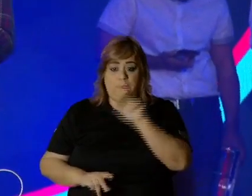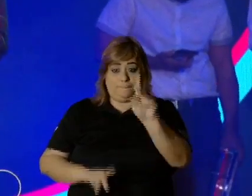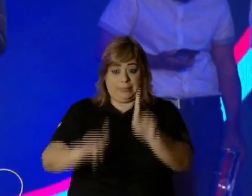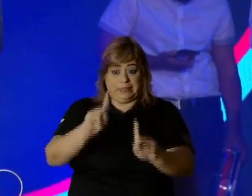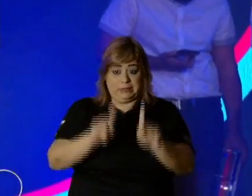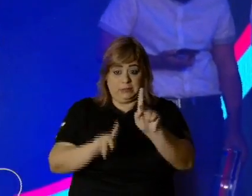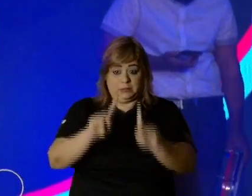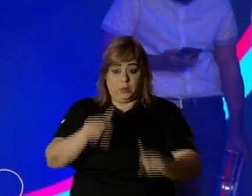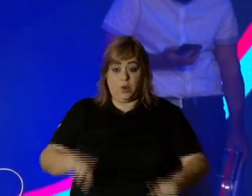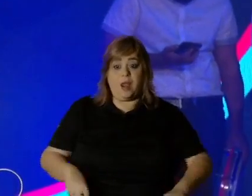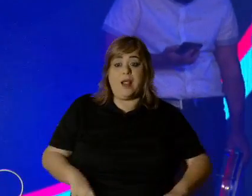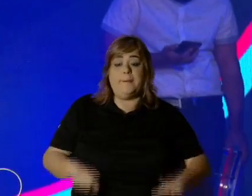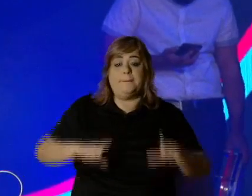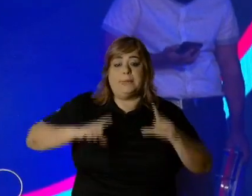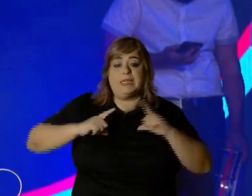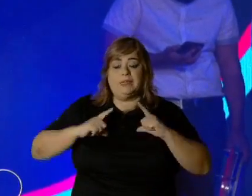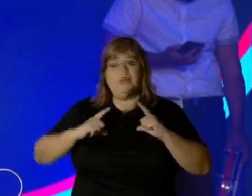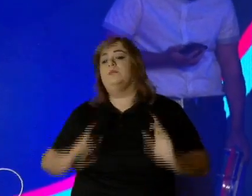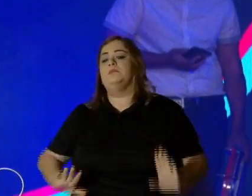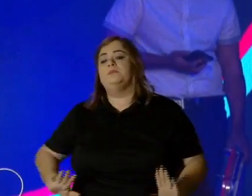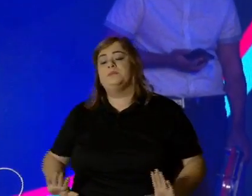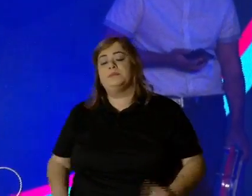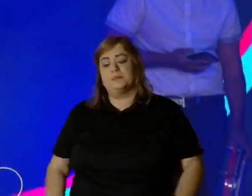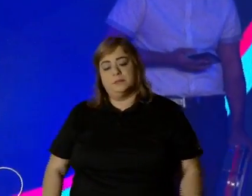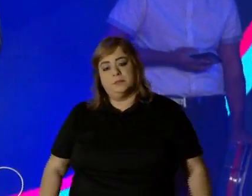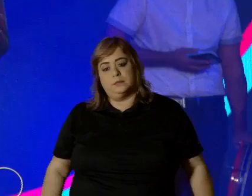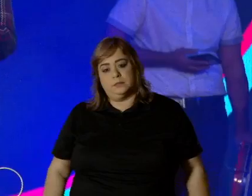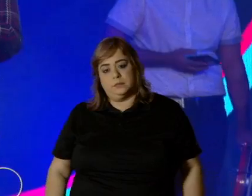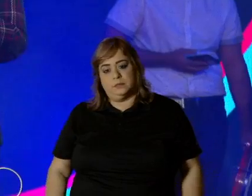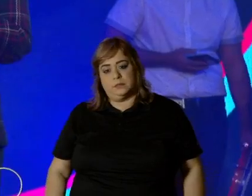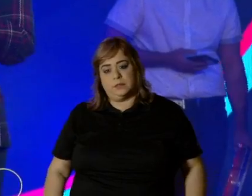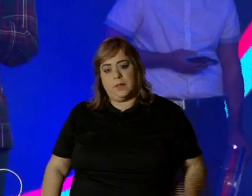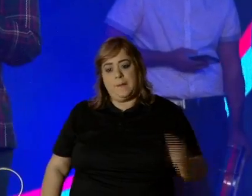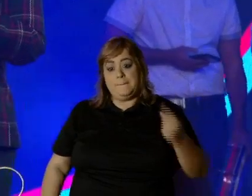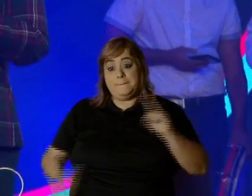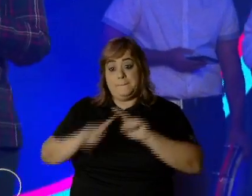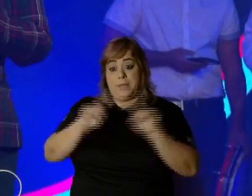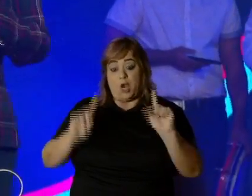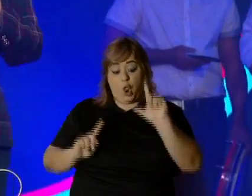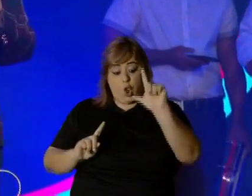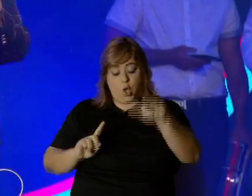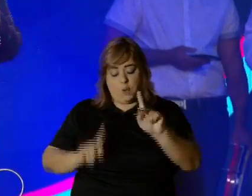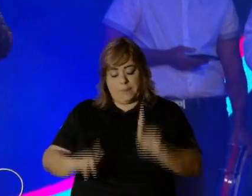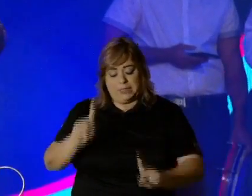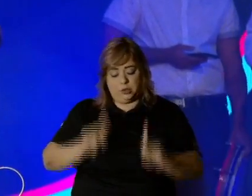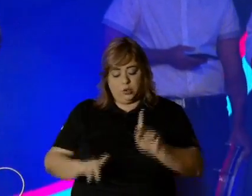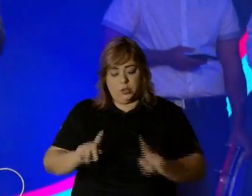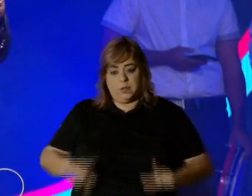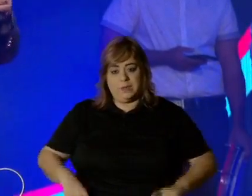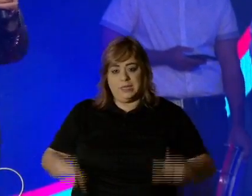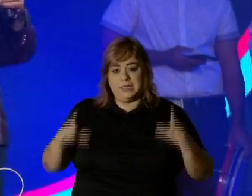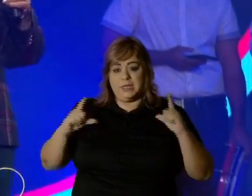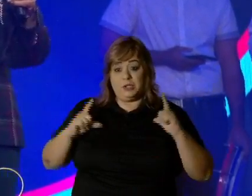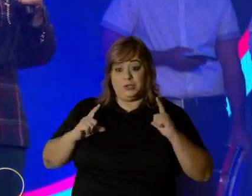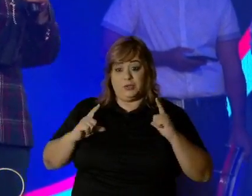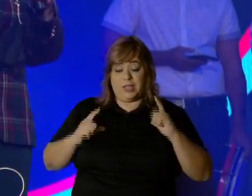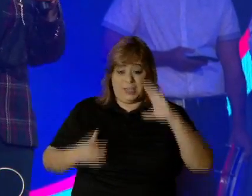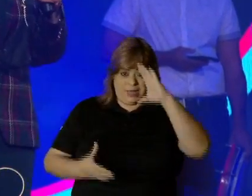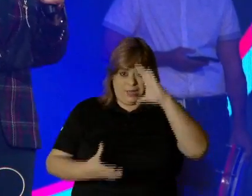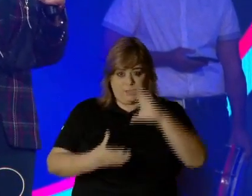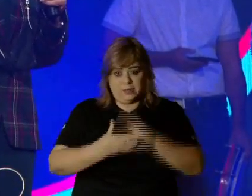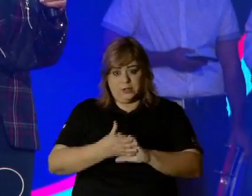¿Usted quiere ser de los que resuciten primero? Pues está bien. Pero luego nosotros, los que hayamos quedado,